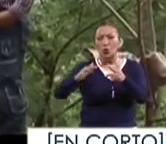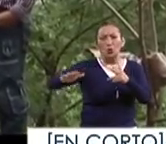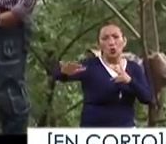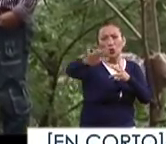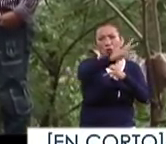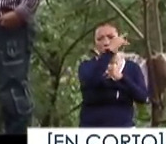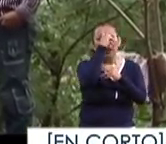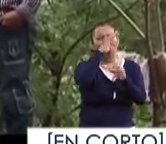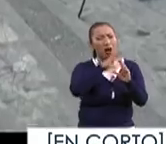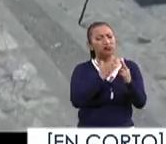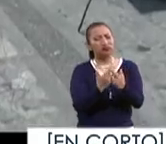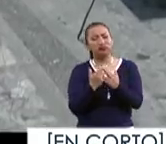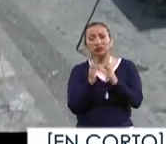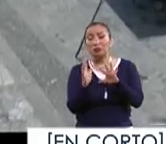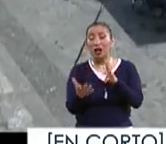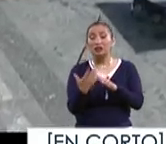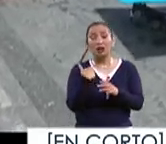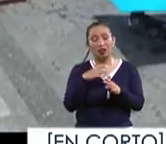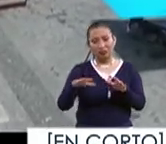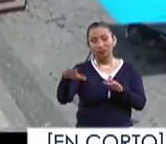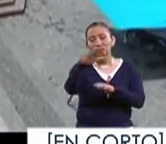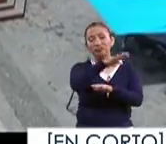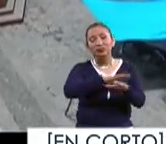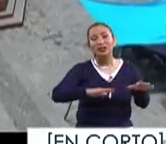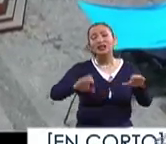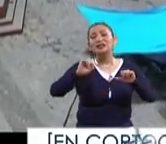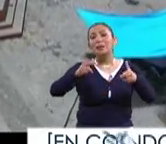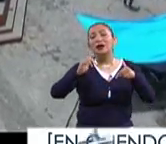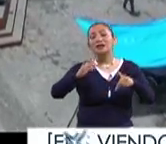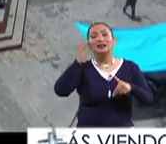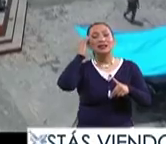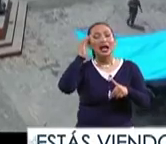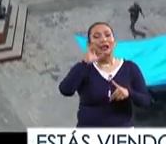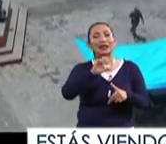este país es alrededor de San Cristóbal Las Casas, Chiapas.